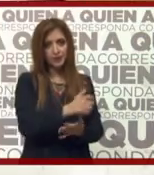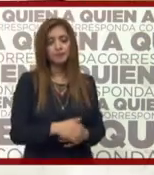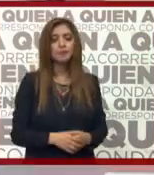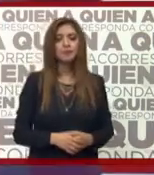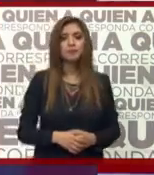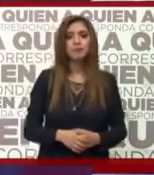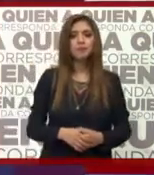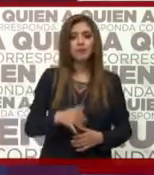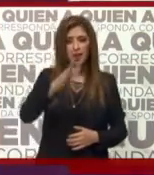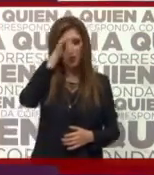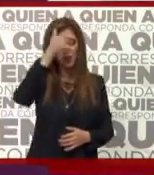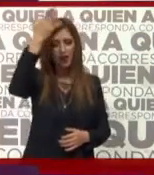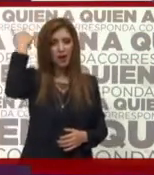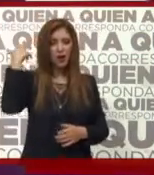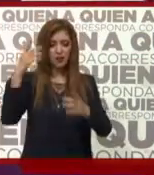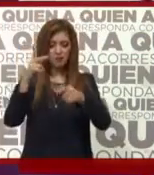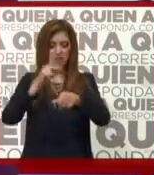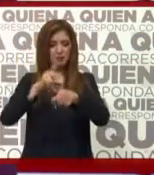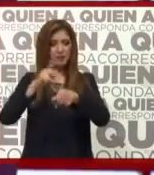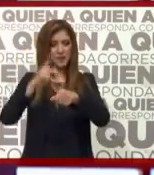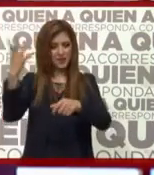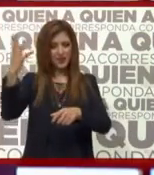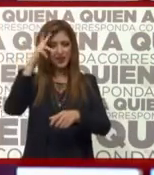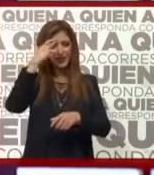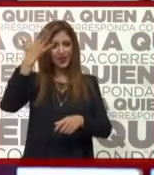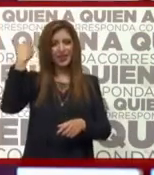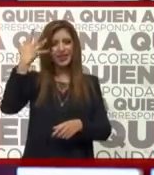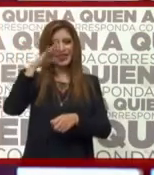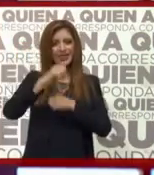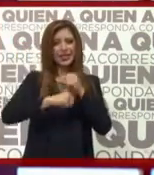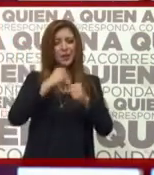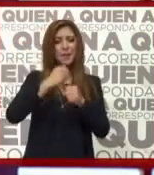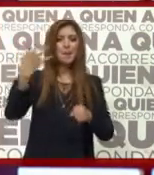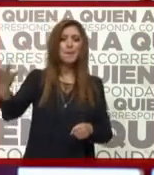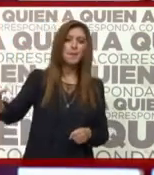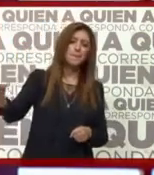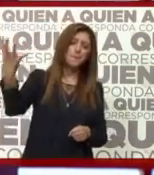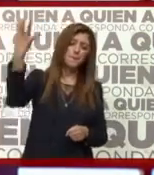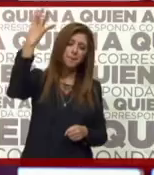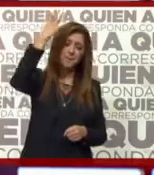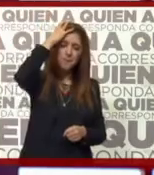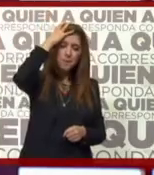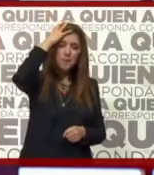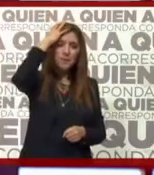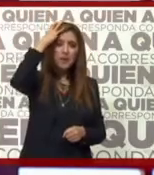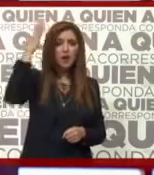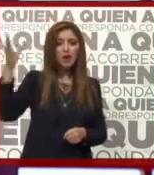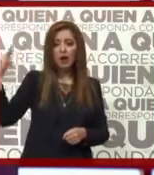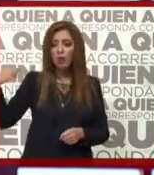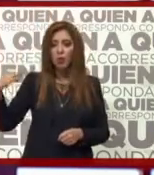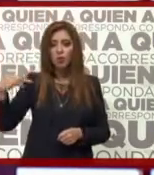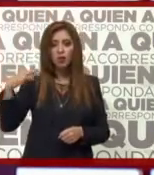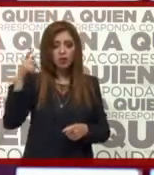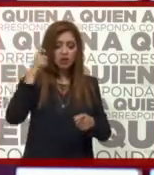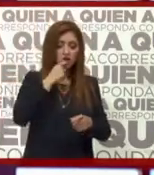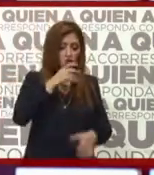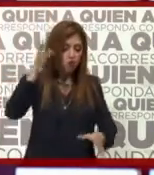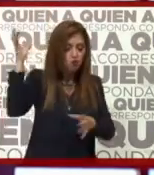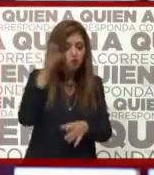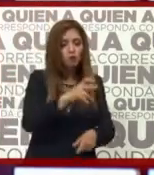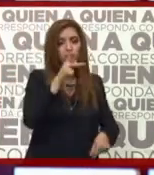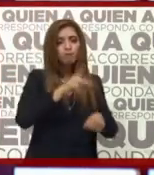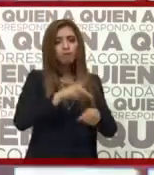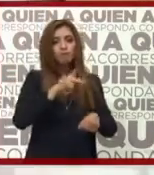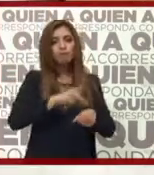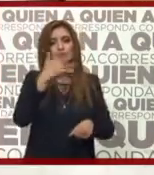que lamentaron el bloque concreto uno de diez años hijo se avientan uno de 14 desde concreto la mente una piedra de concreto